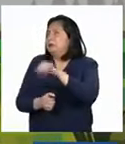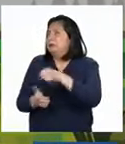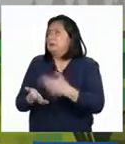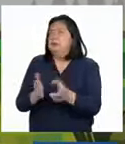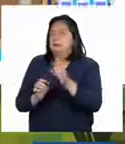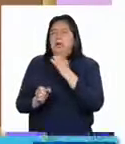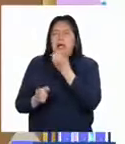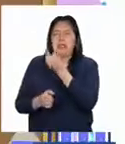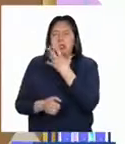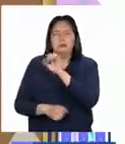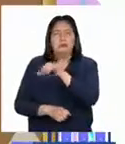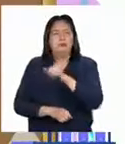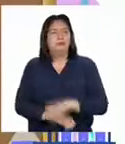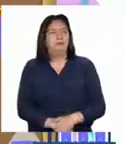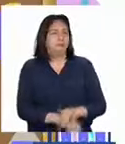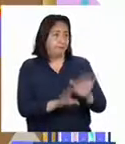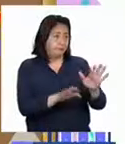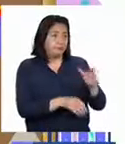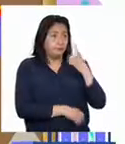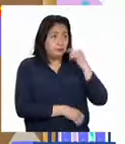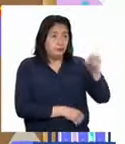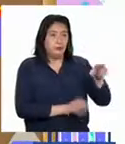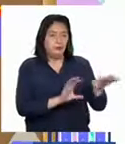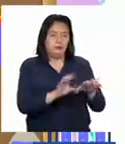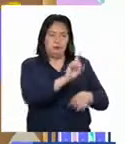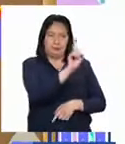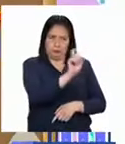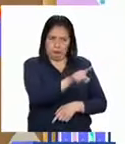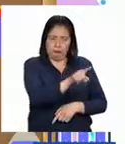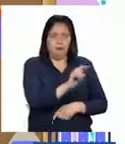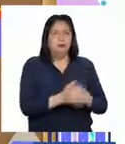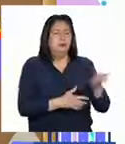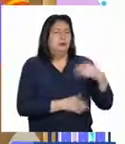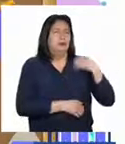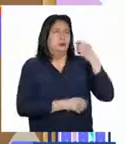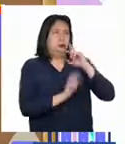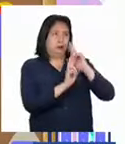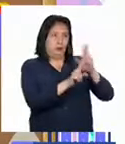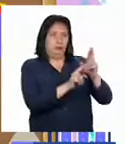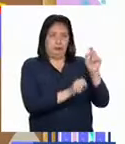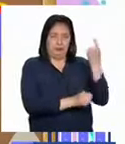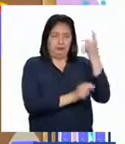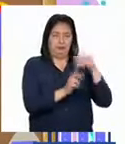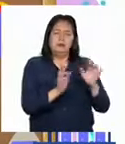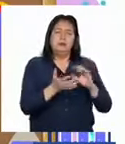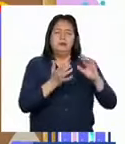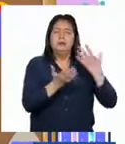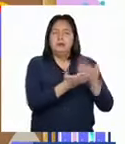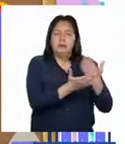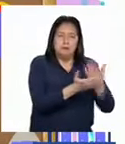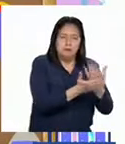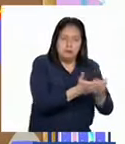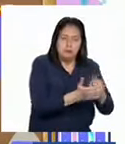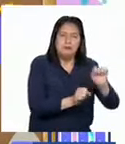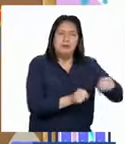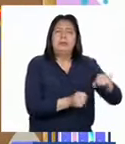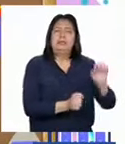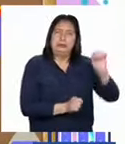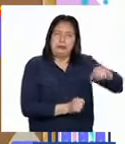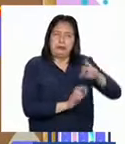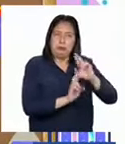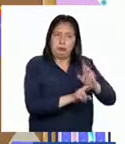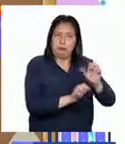han mencionado. Él elaboró una pregunta, hizo su hipótesis, diseñó un experimento para comprobar su